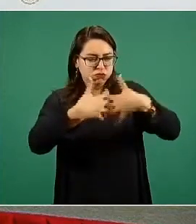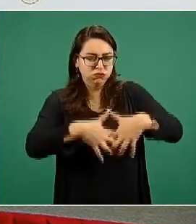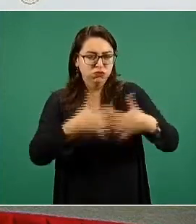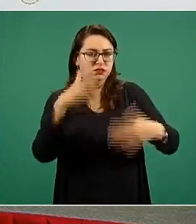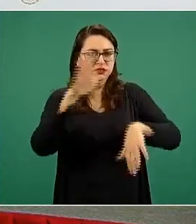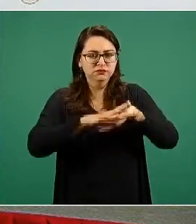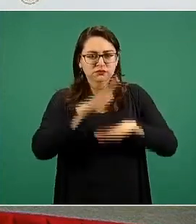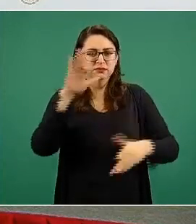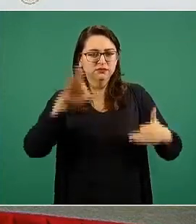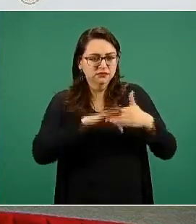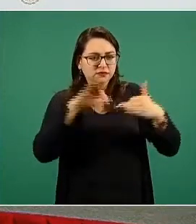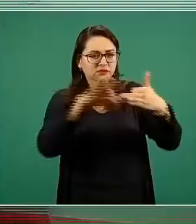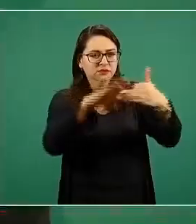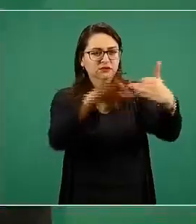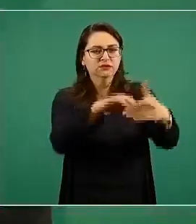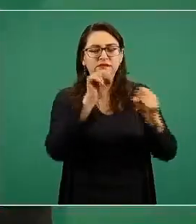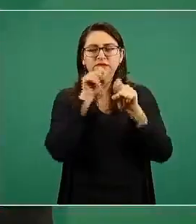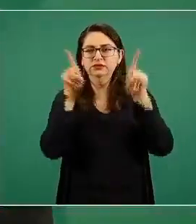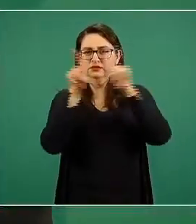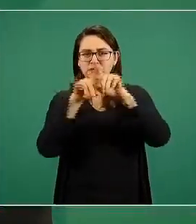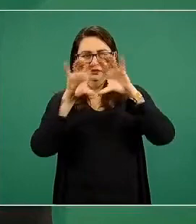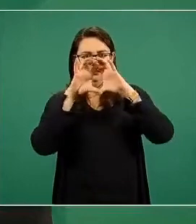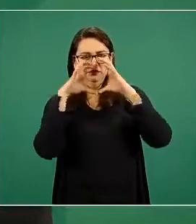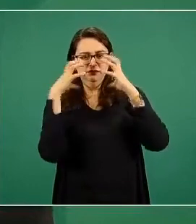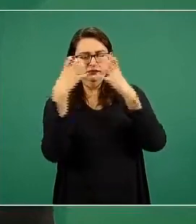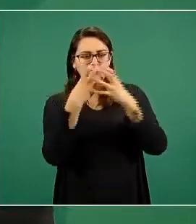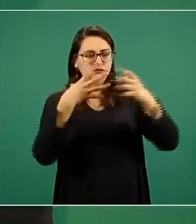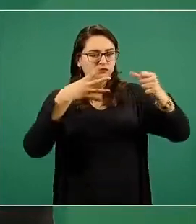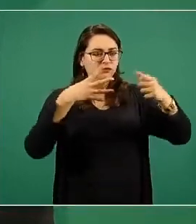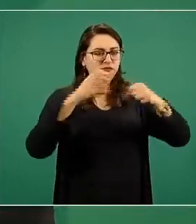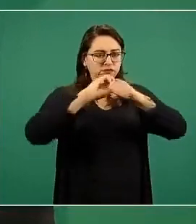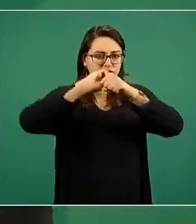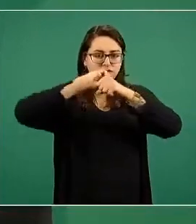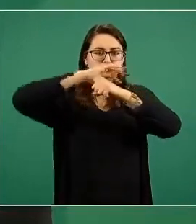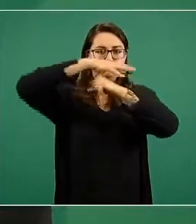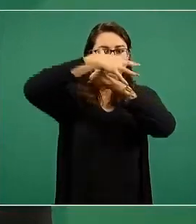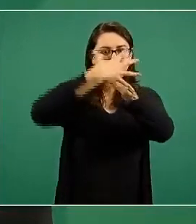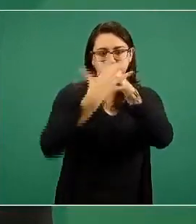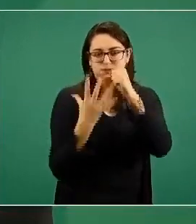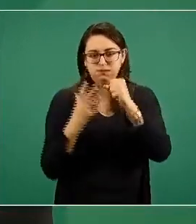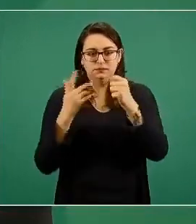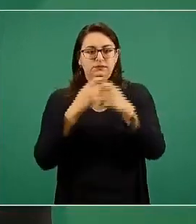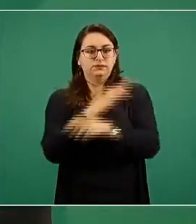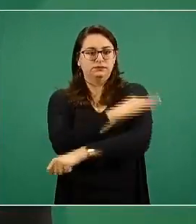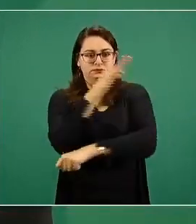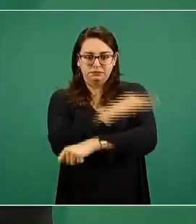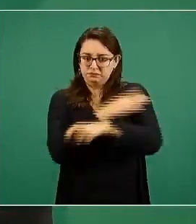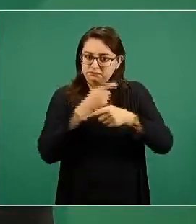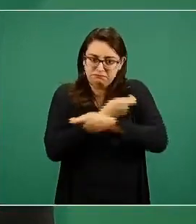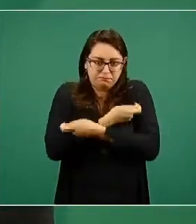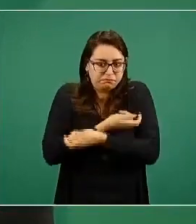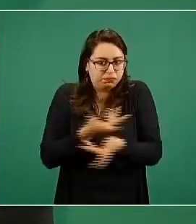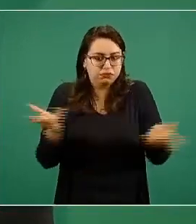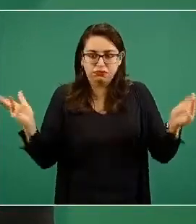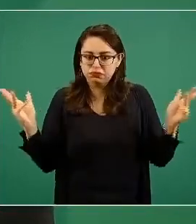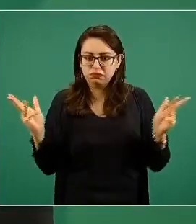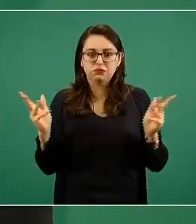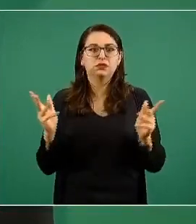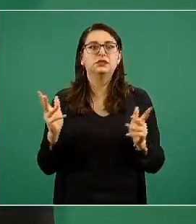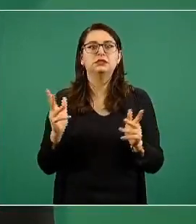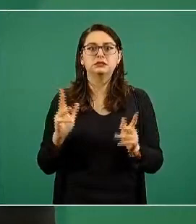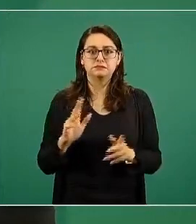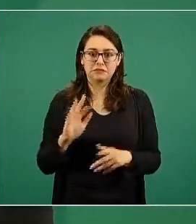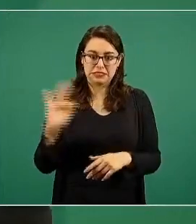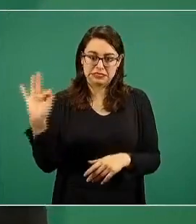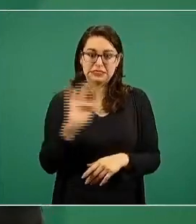cantidad del mundo, ¿sí? Porque eso se requiere aplicar en todo el mundo y probablemente después